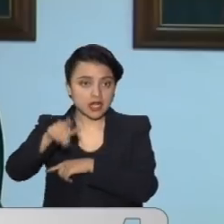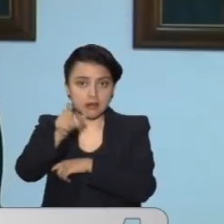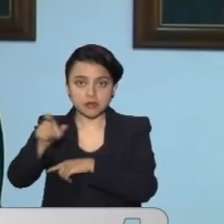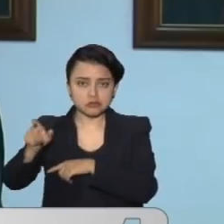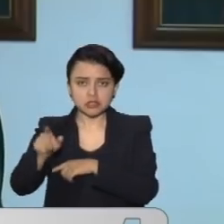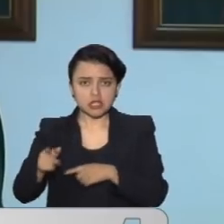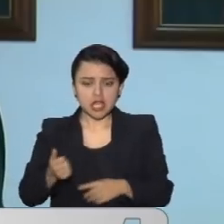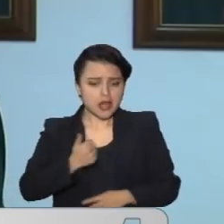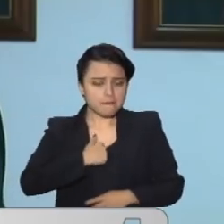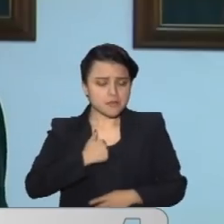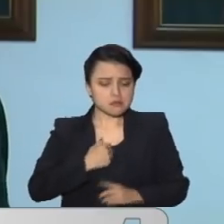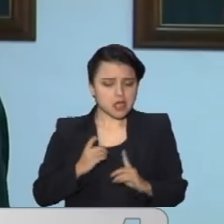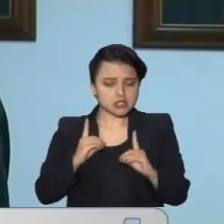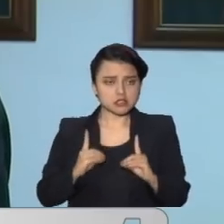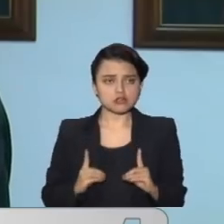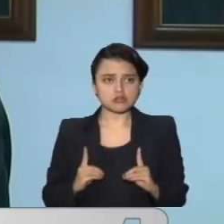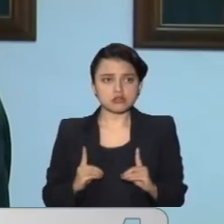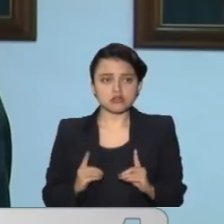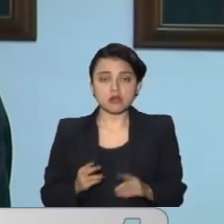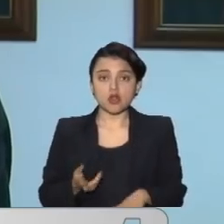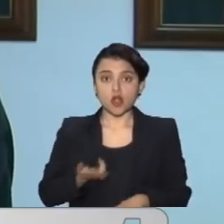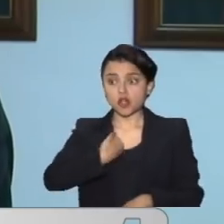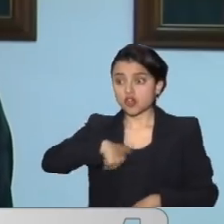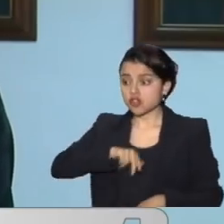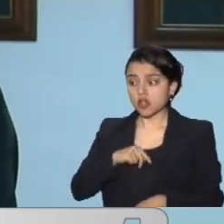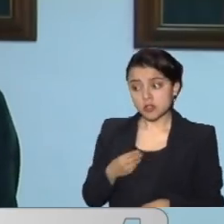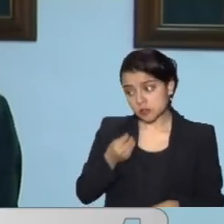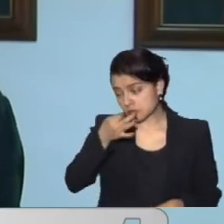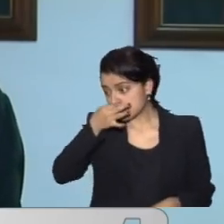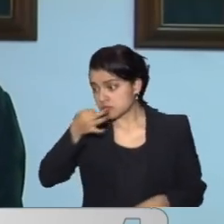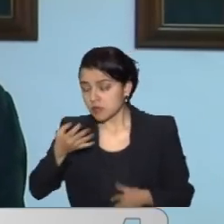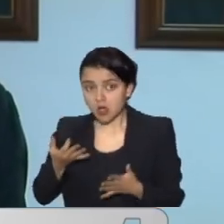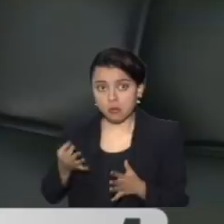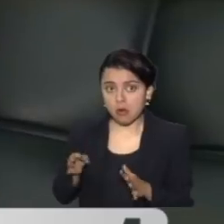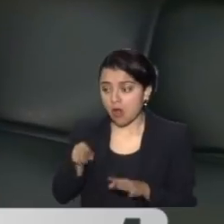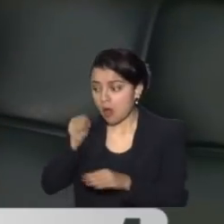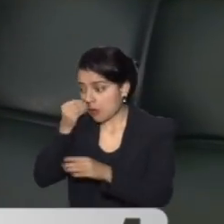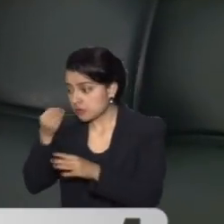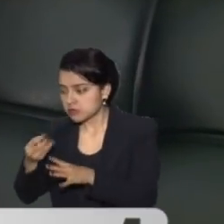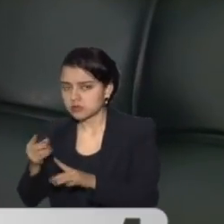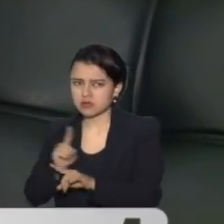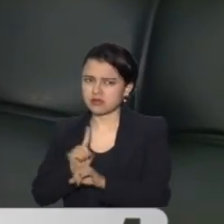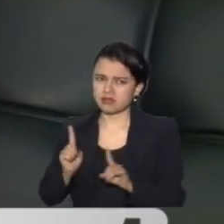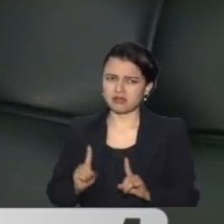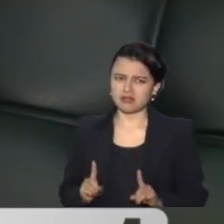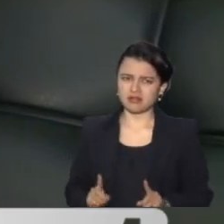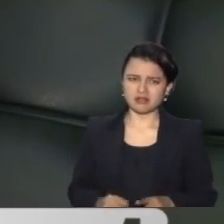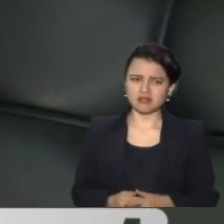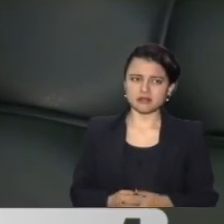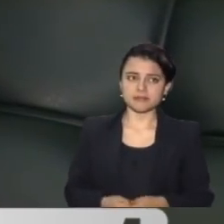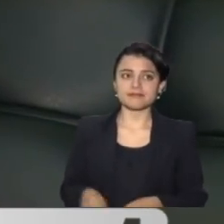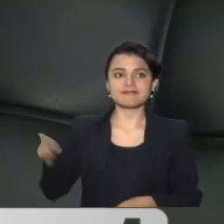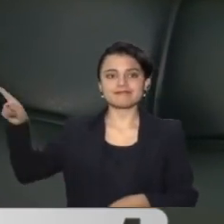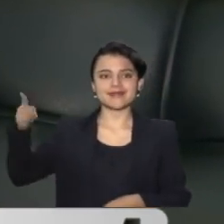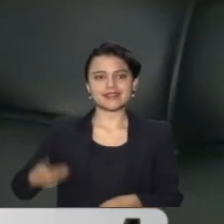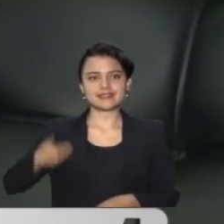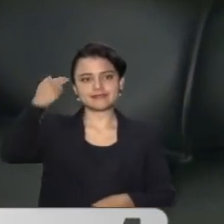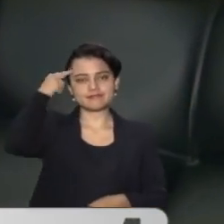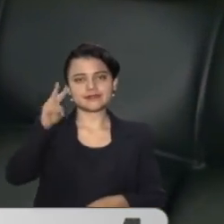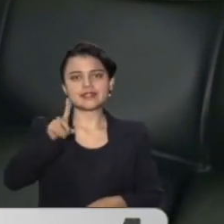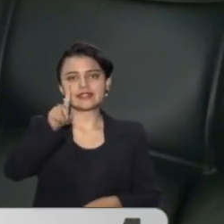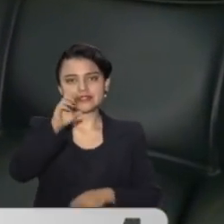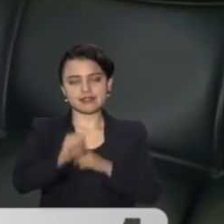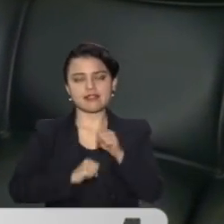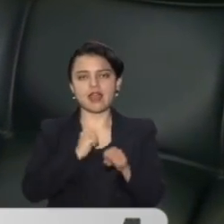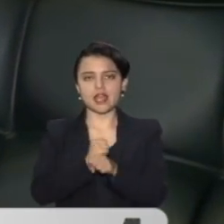considerar. Ahí no podemos entrar de antemano a decir que hay daño. Escobar tiene 60 años, ha sufrido